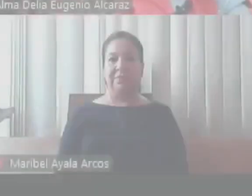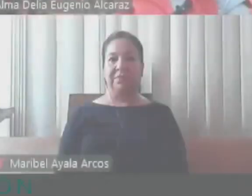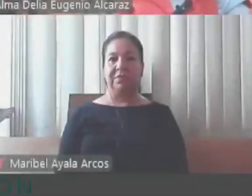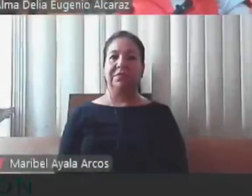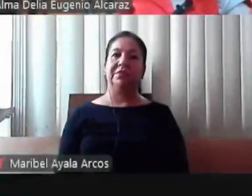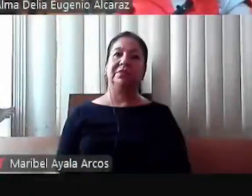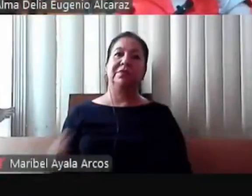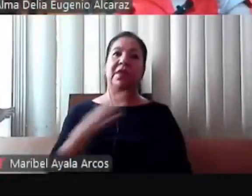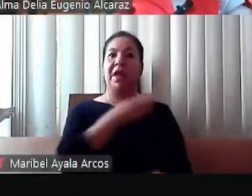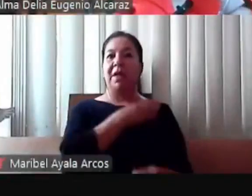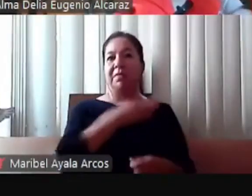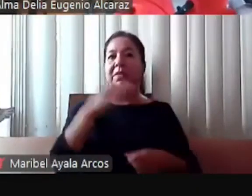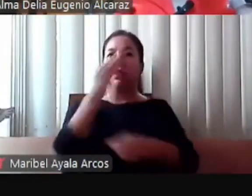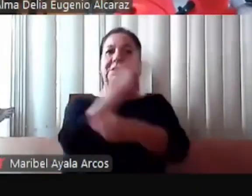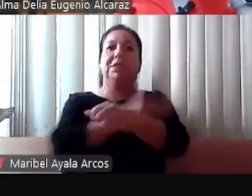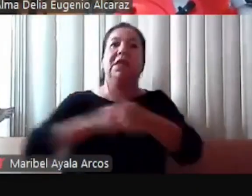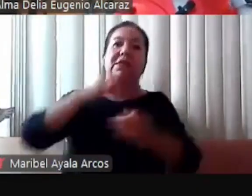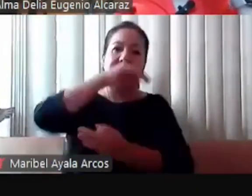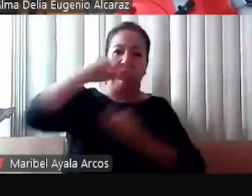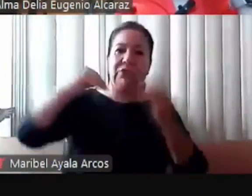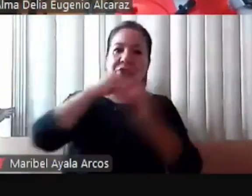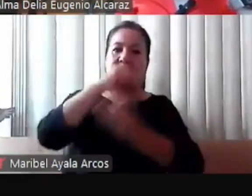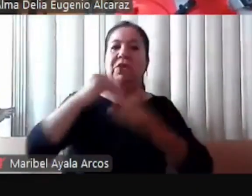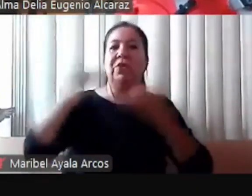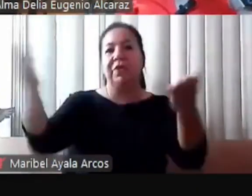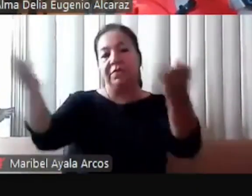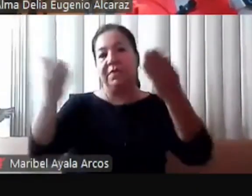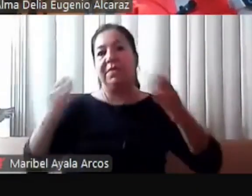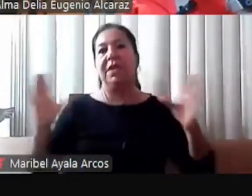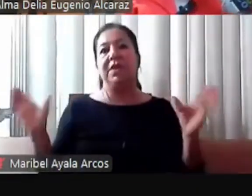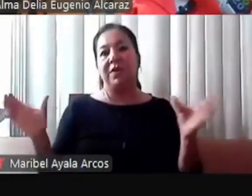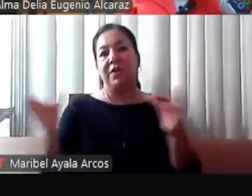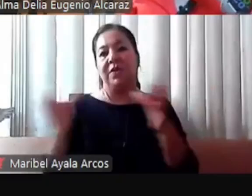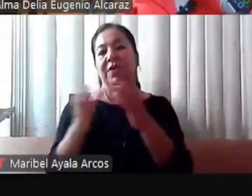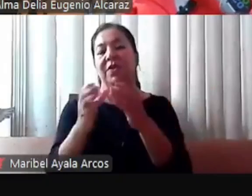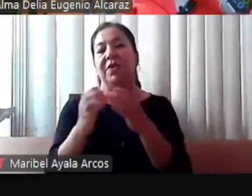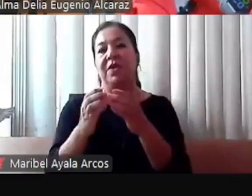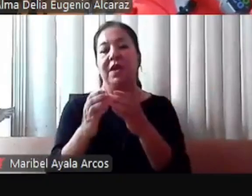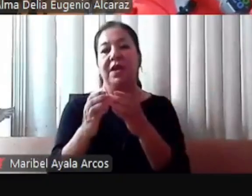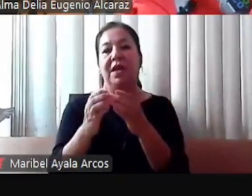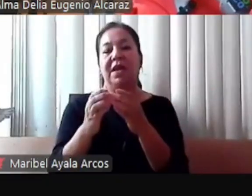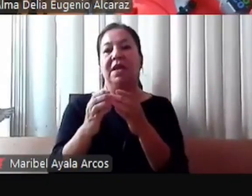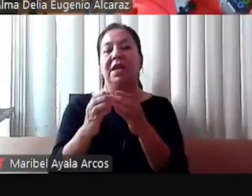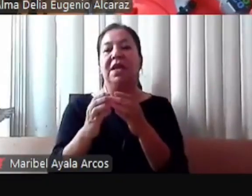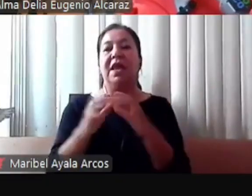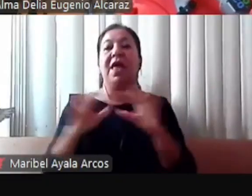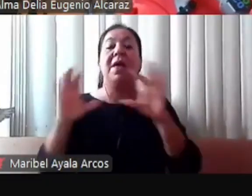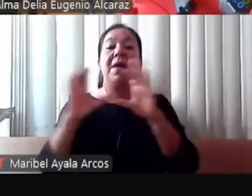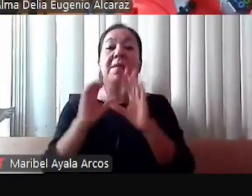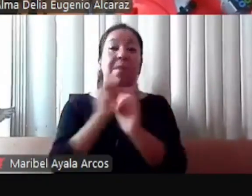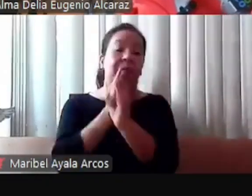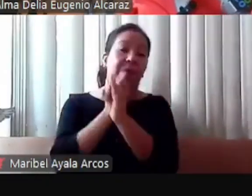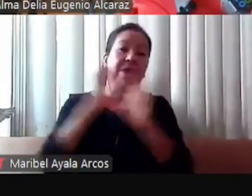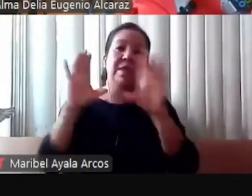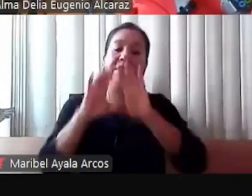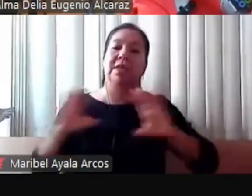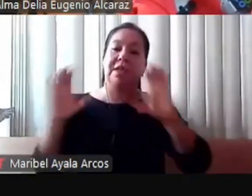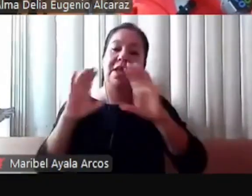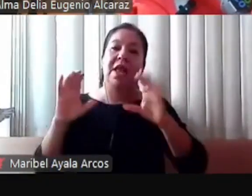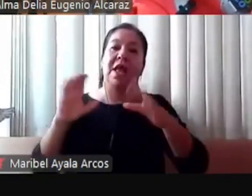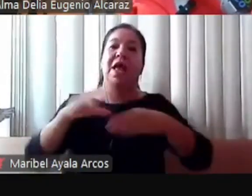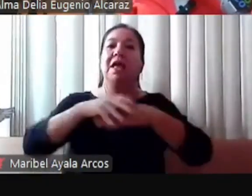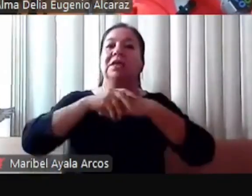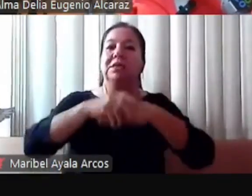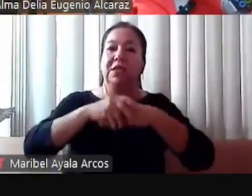Buenas tardes, sean todas y todos bienvenidos a esta sesión de resolución no presencial. Saludo con aprecio a